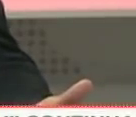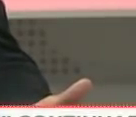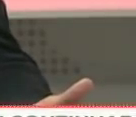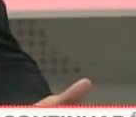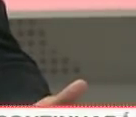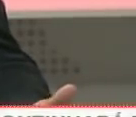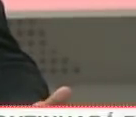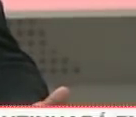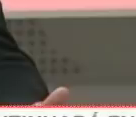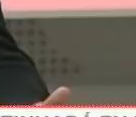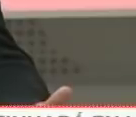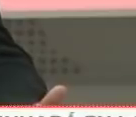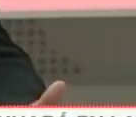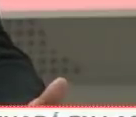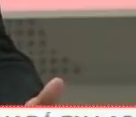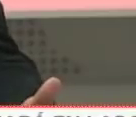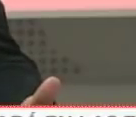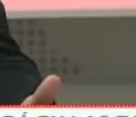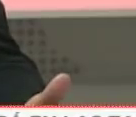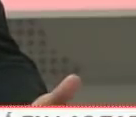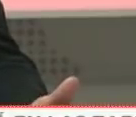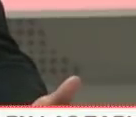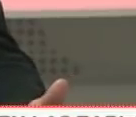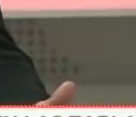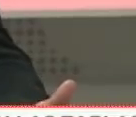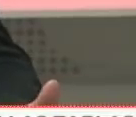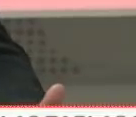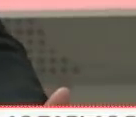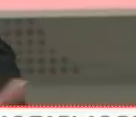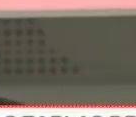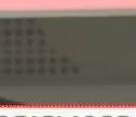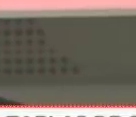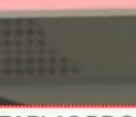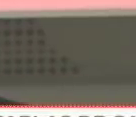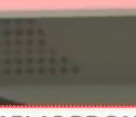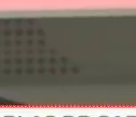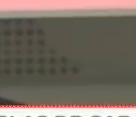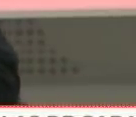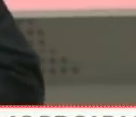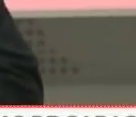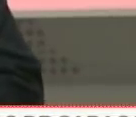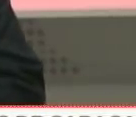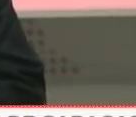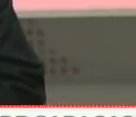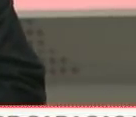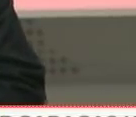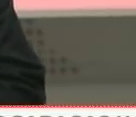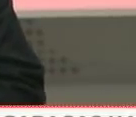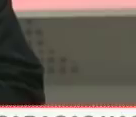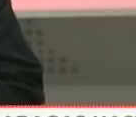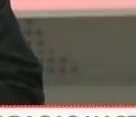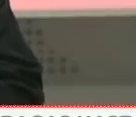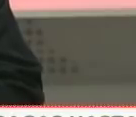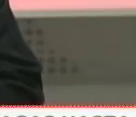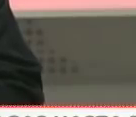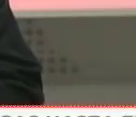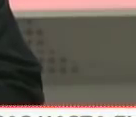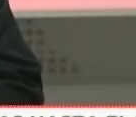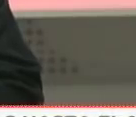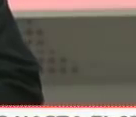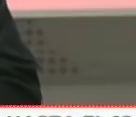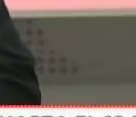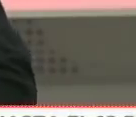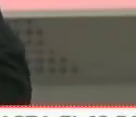los crímenes de odio, en los conatos de Guarimba, en los desórdenes públicos asociados a los seguidores de Guaidó una vez que el golpe de Estado